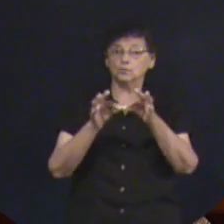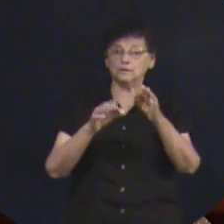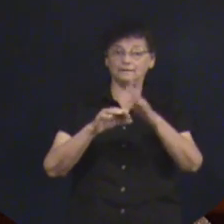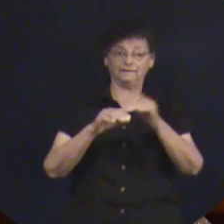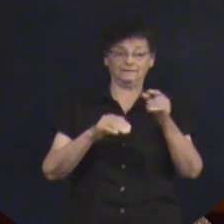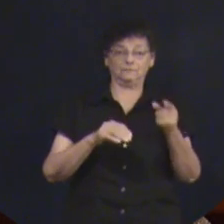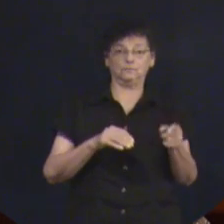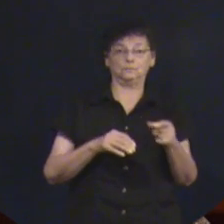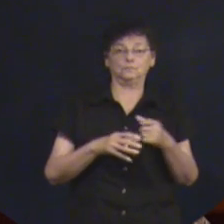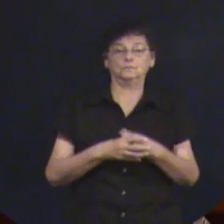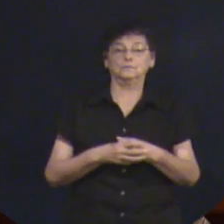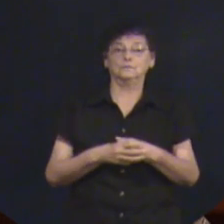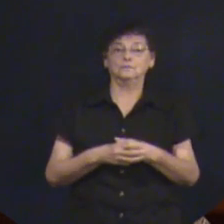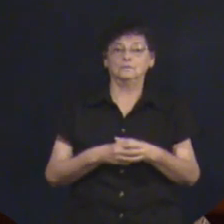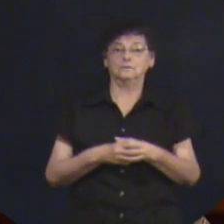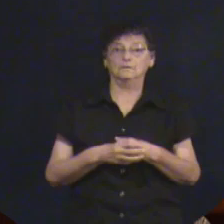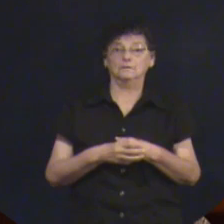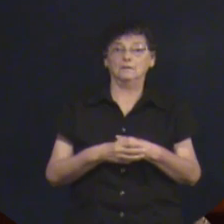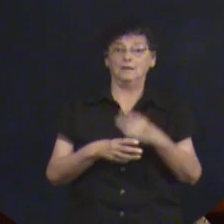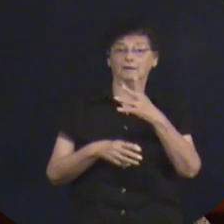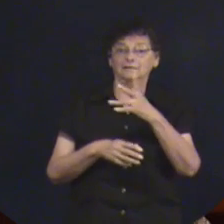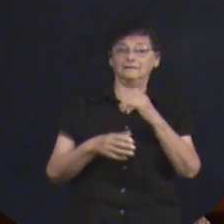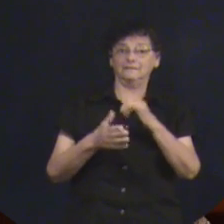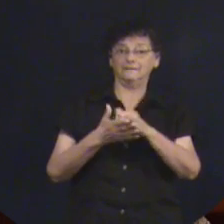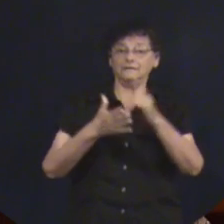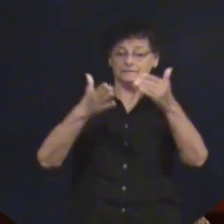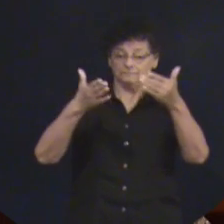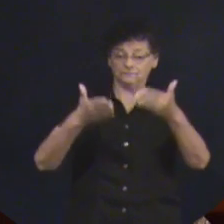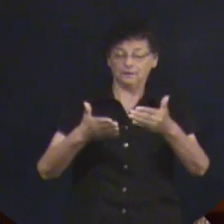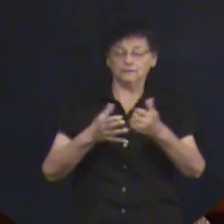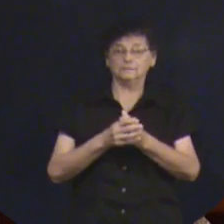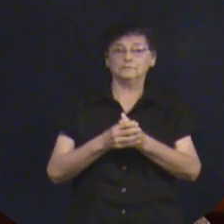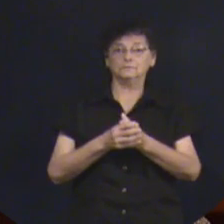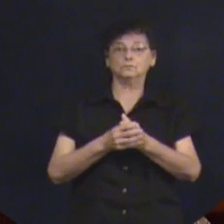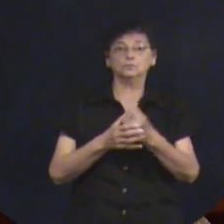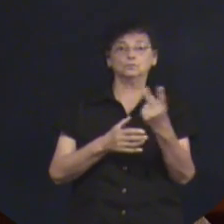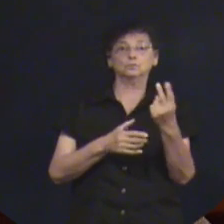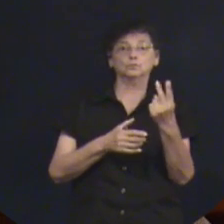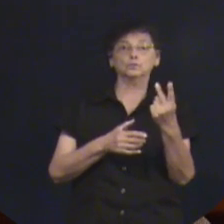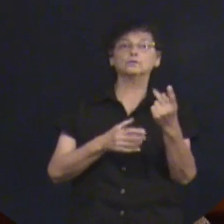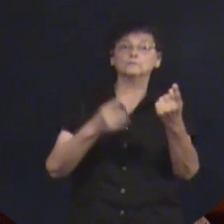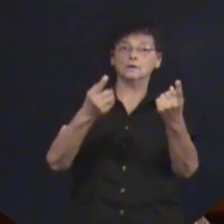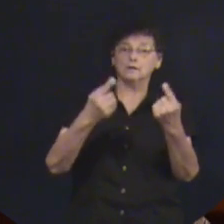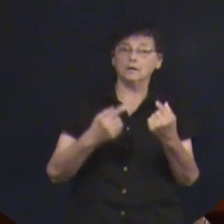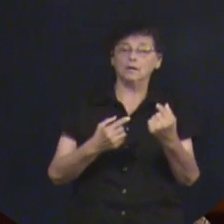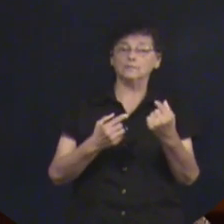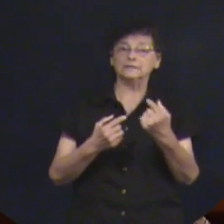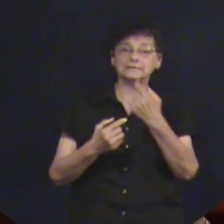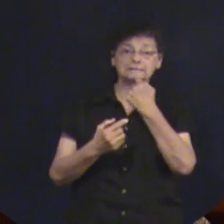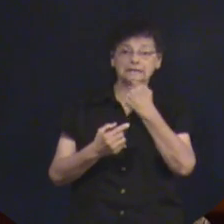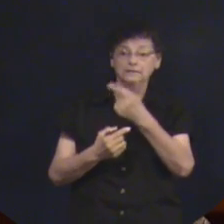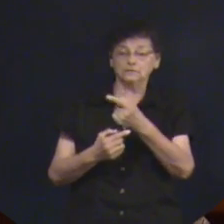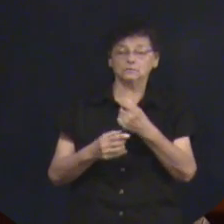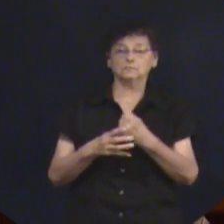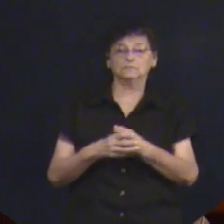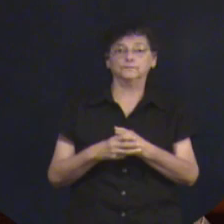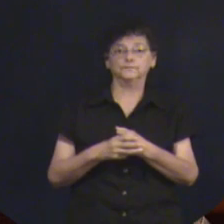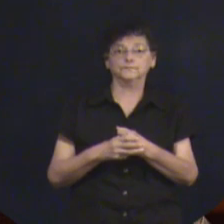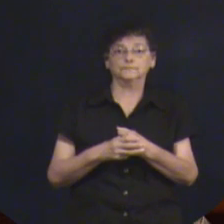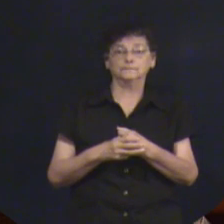que tú, y el que los invitó a los dos venga a decirte: